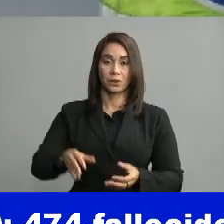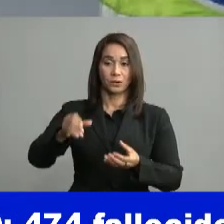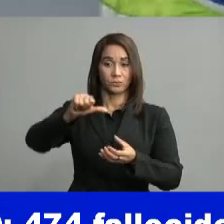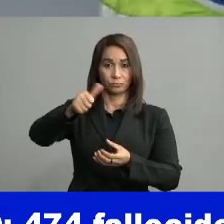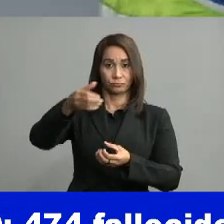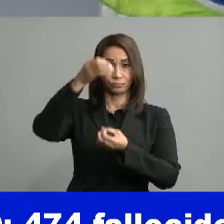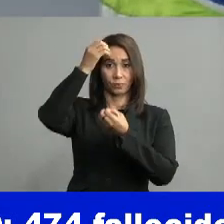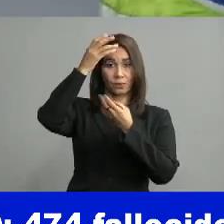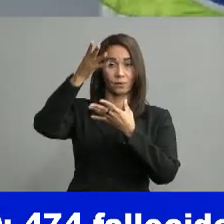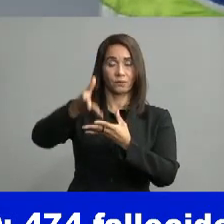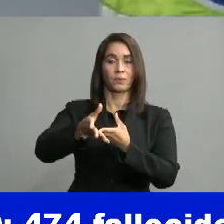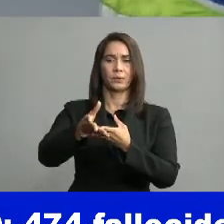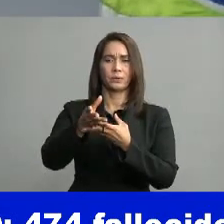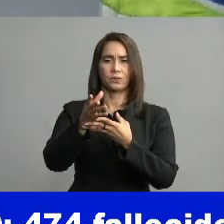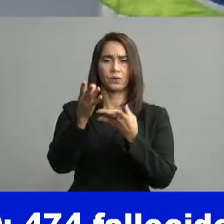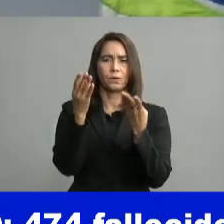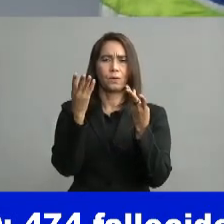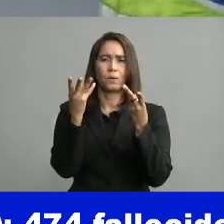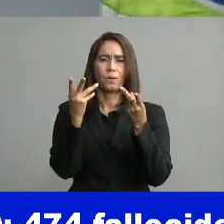casos